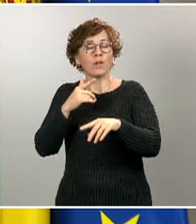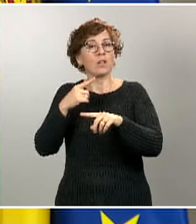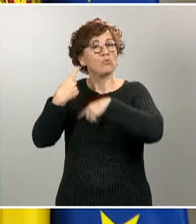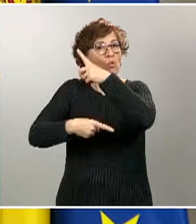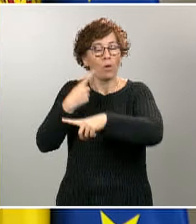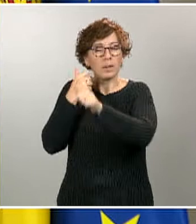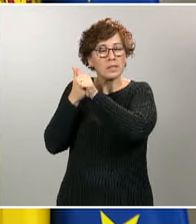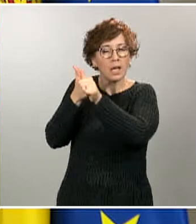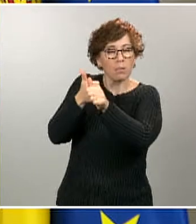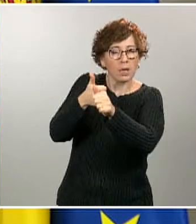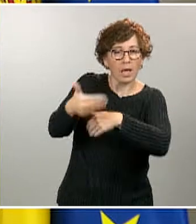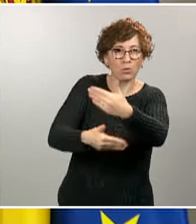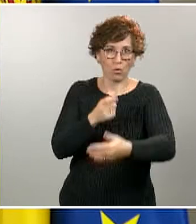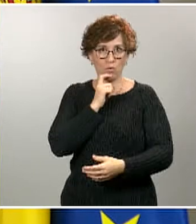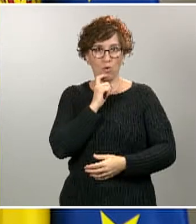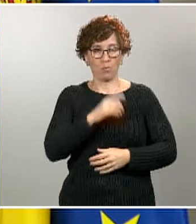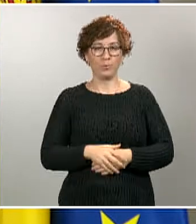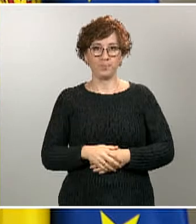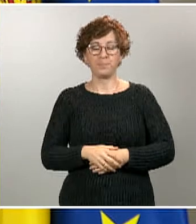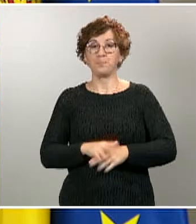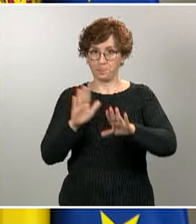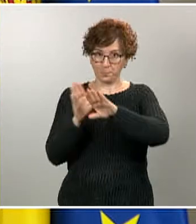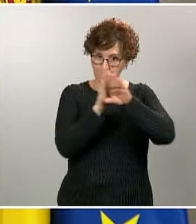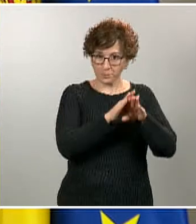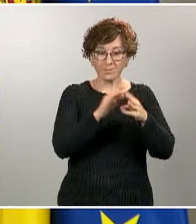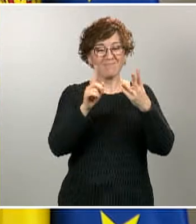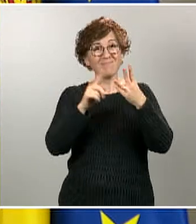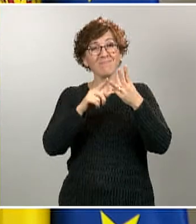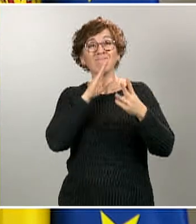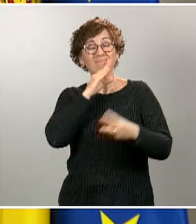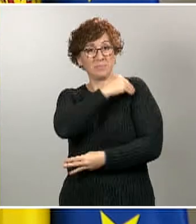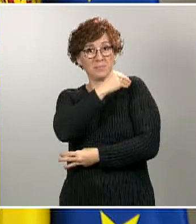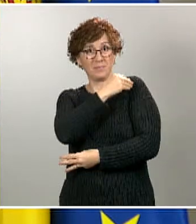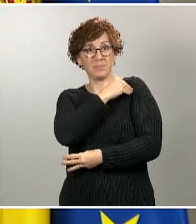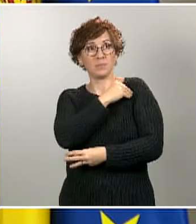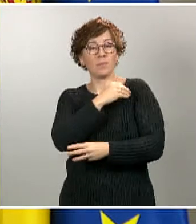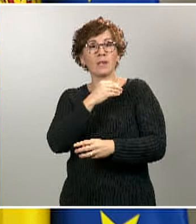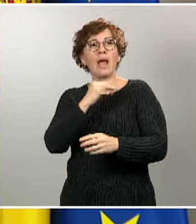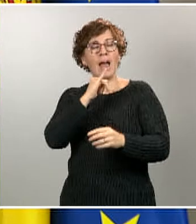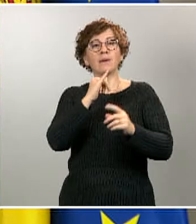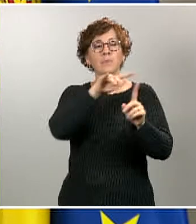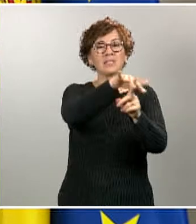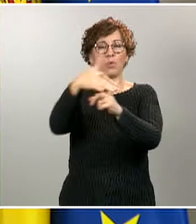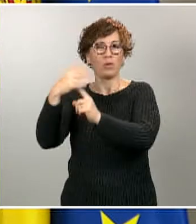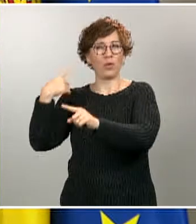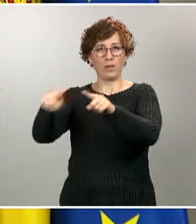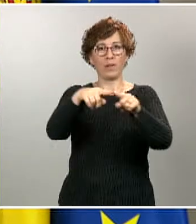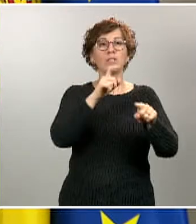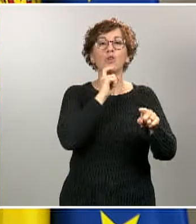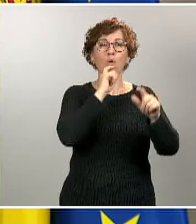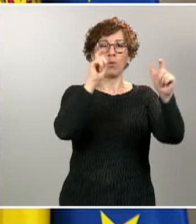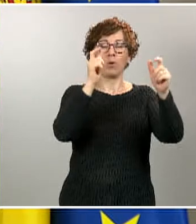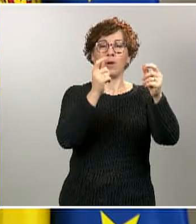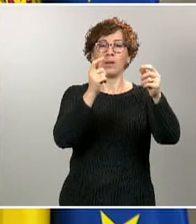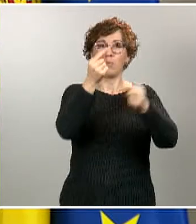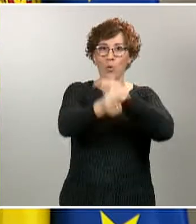estamos trabajando, tercera cuestión que me ha planteado usted, en distintos escenarios de desescalada y conforme al seguimiento que vamos haciendo en los parámetros que